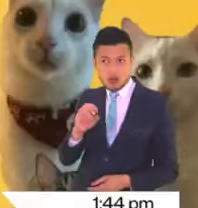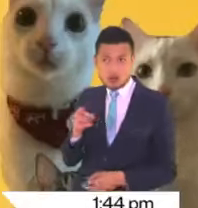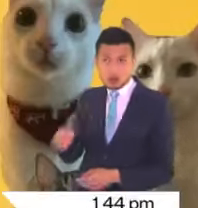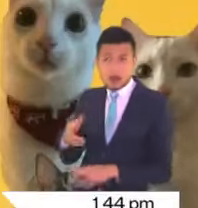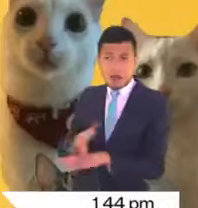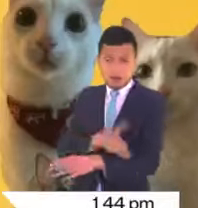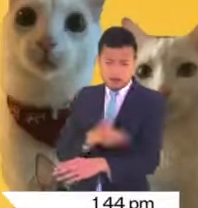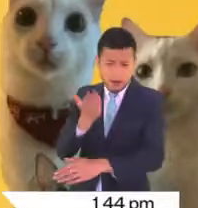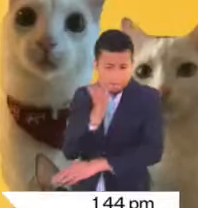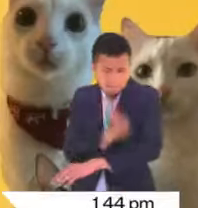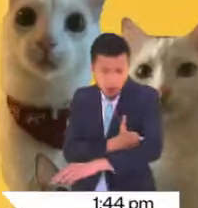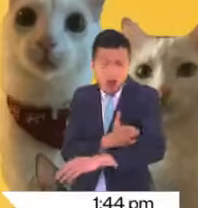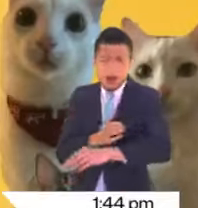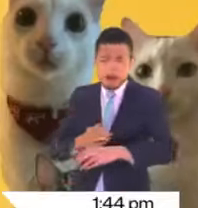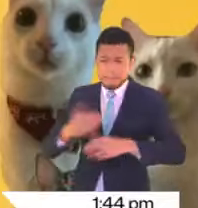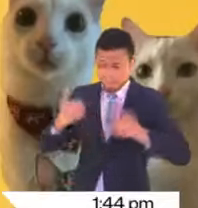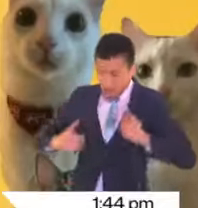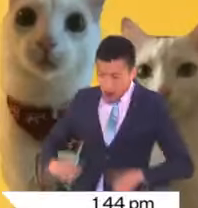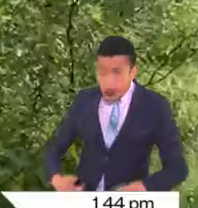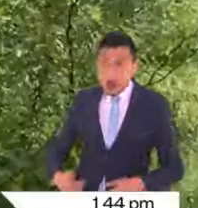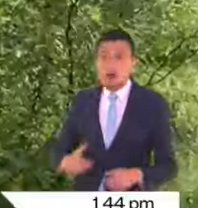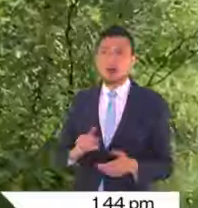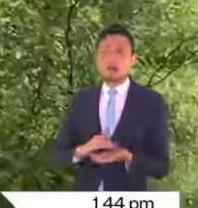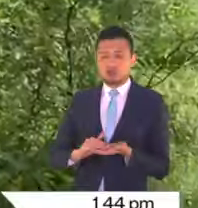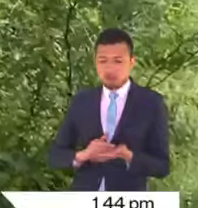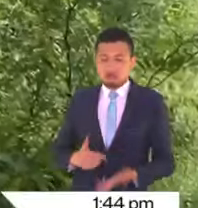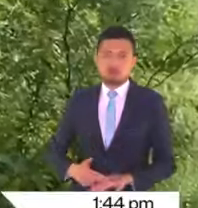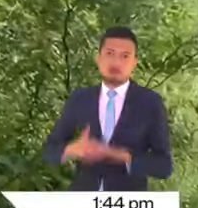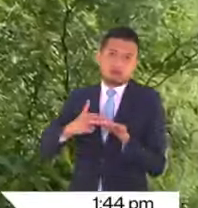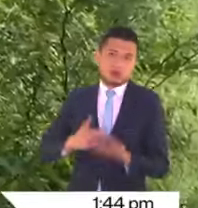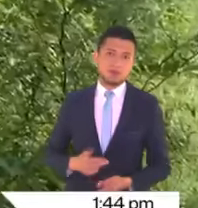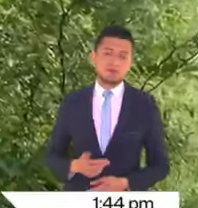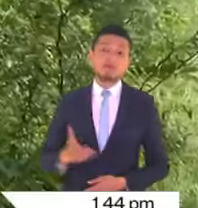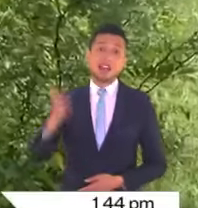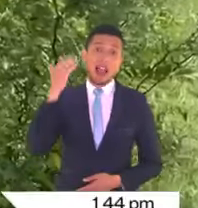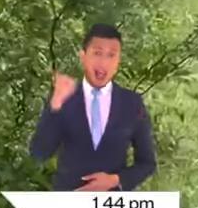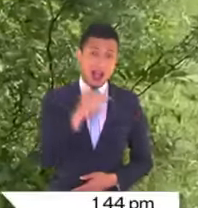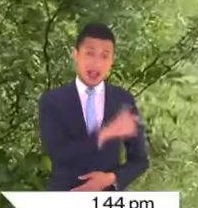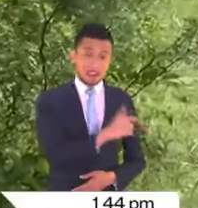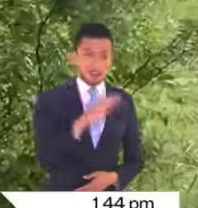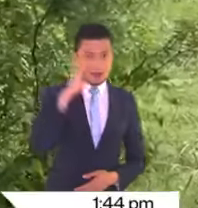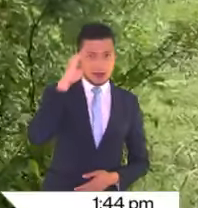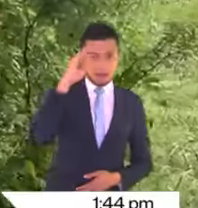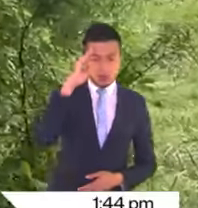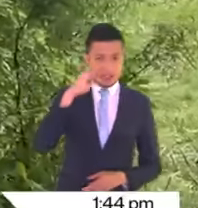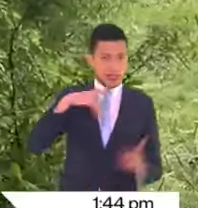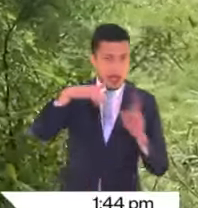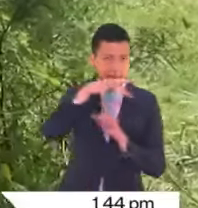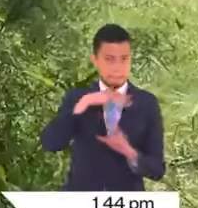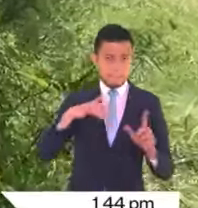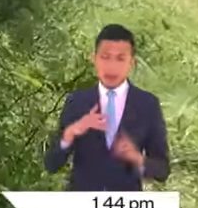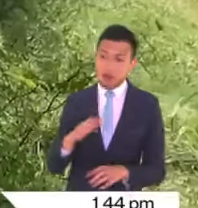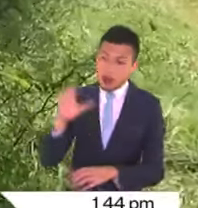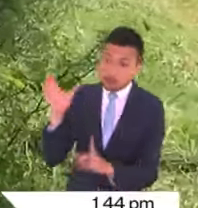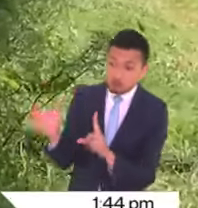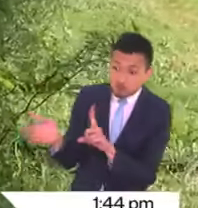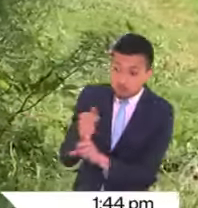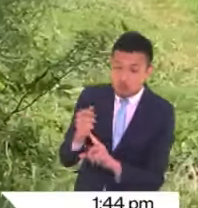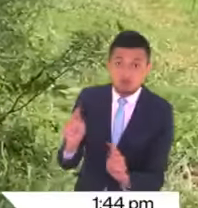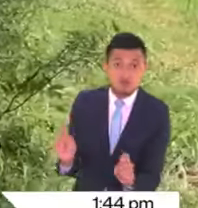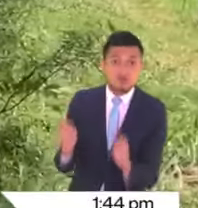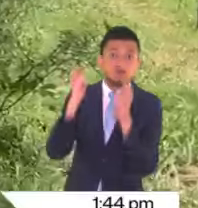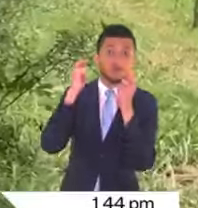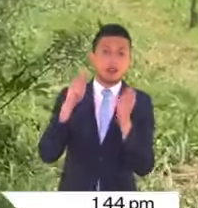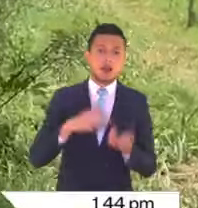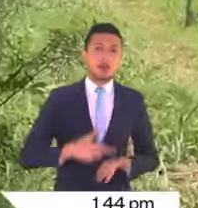lesiones. Este animal fue trasladado al CAP después de haber sido recuperado por la Policía Ambiental y de ser